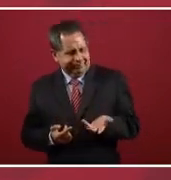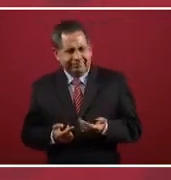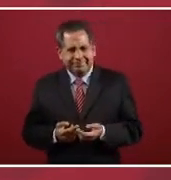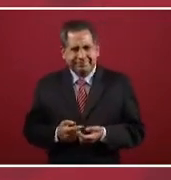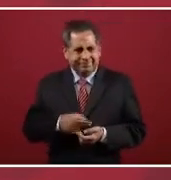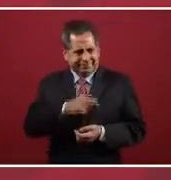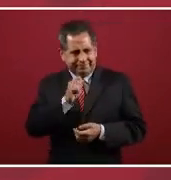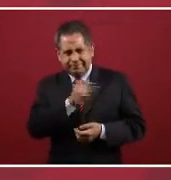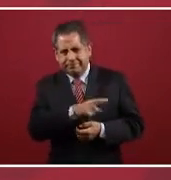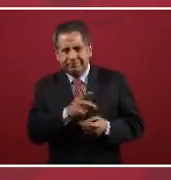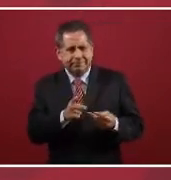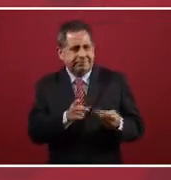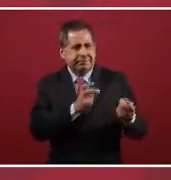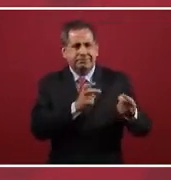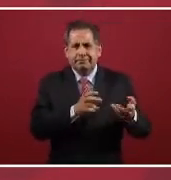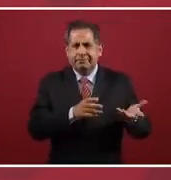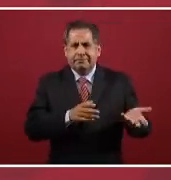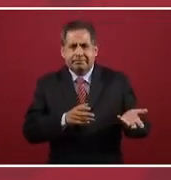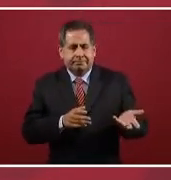y están